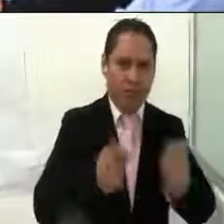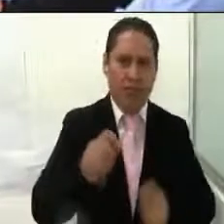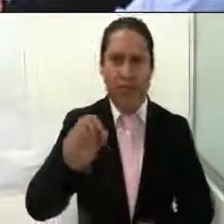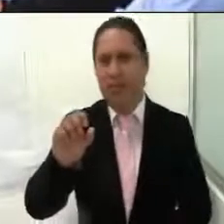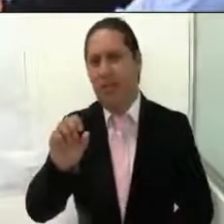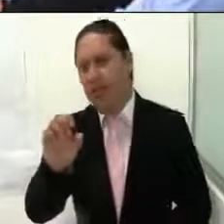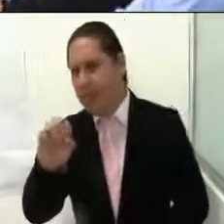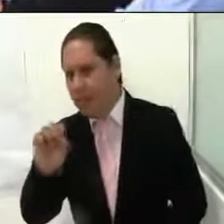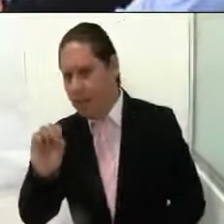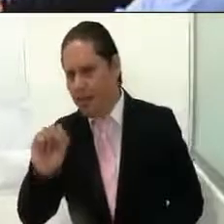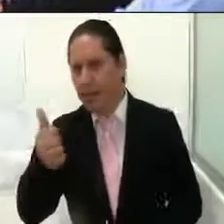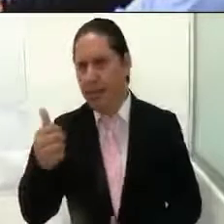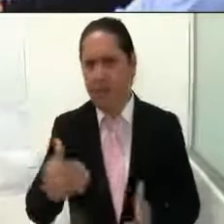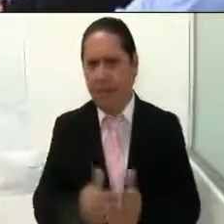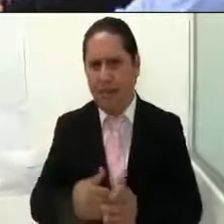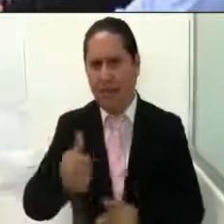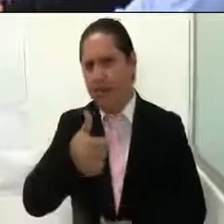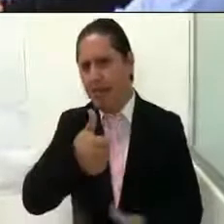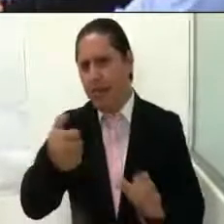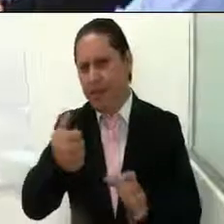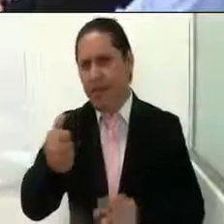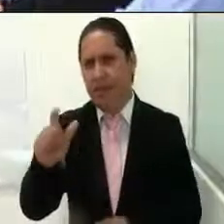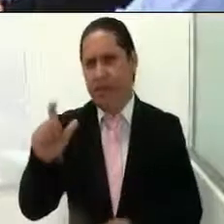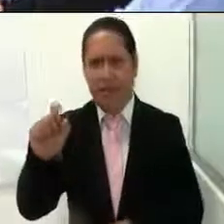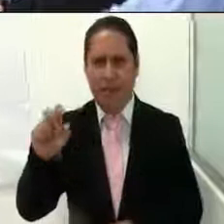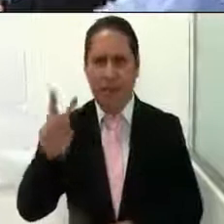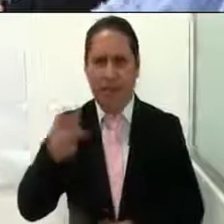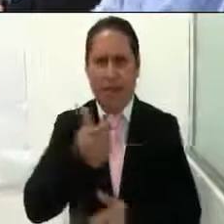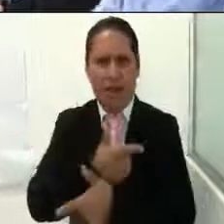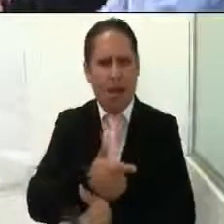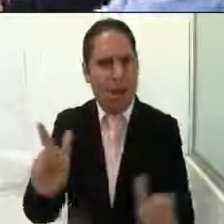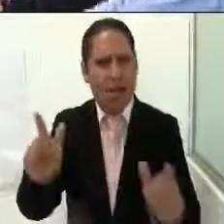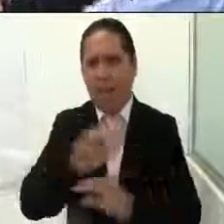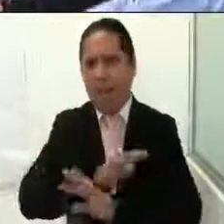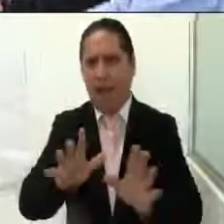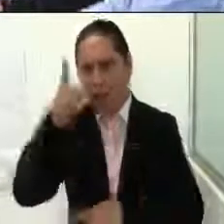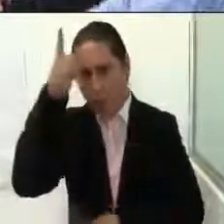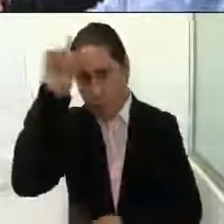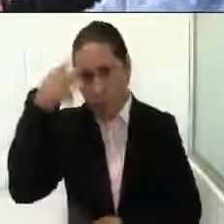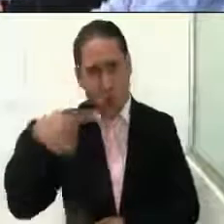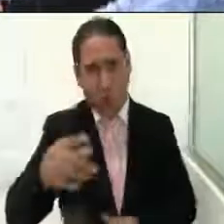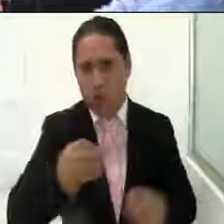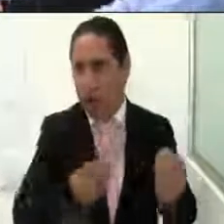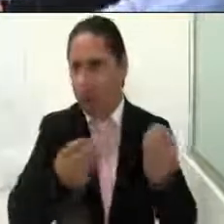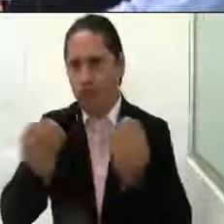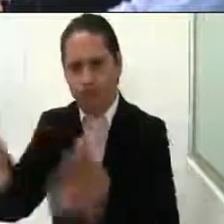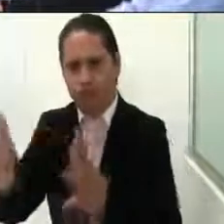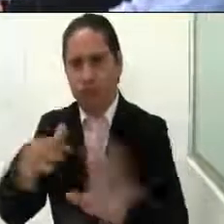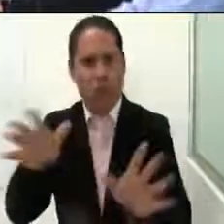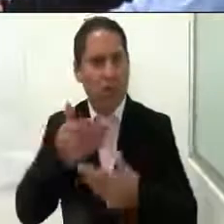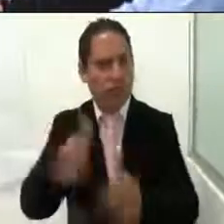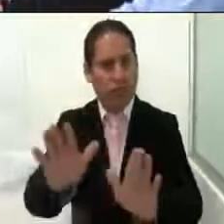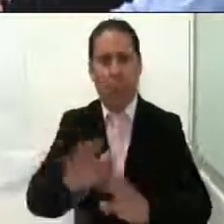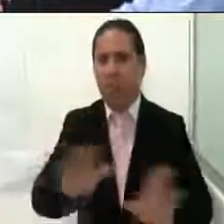66 mil 627 certificados de libertad o gravamen que acreditan la situación jurídica del patrimonio